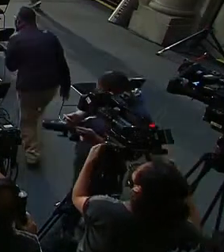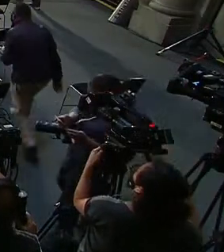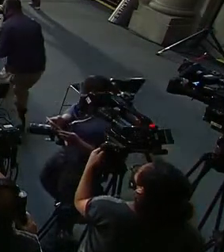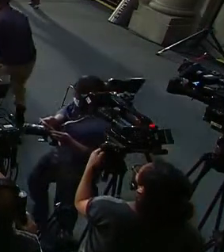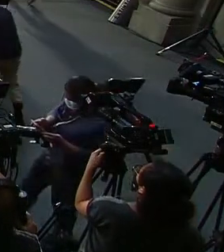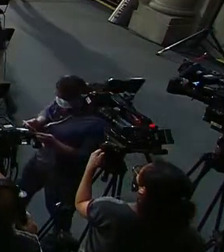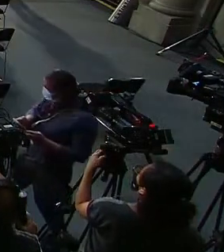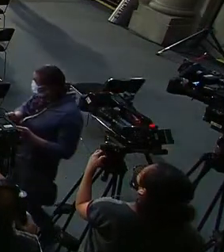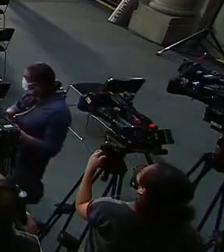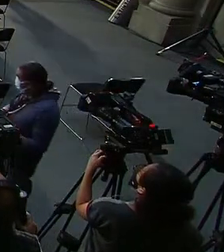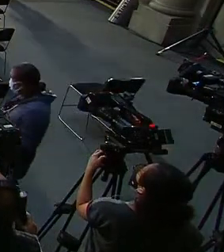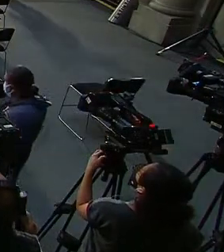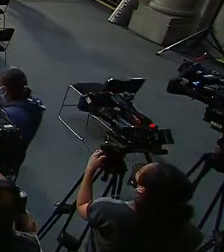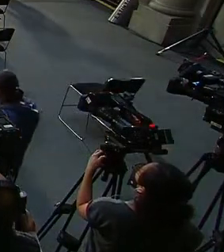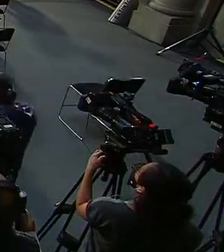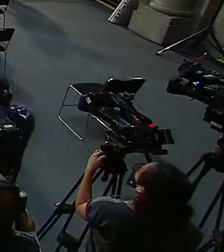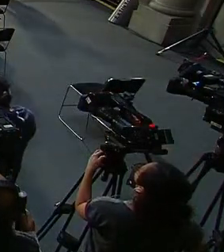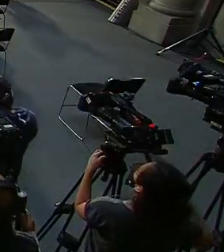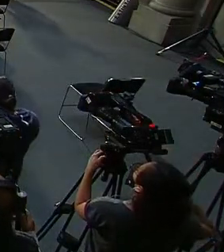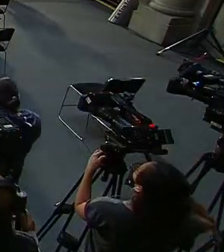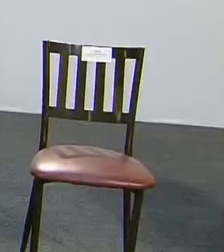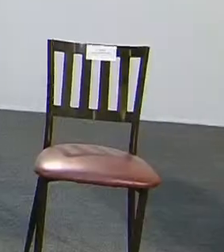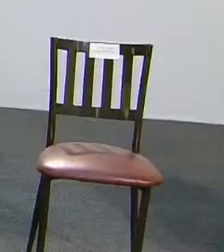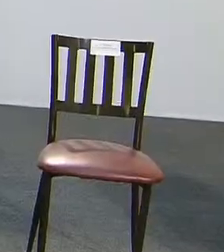tu presencia y tu apoyo.